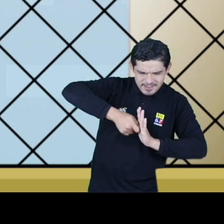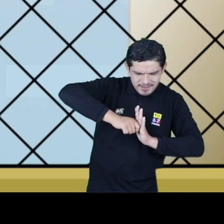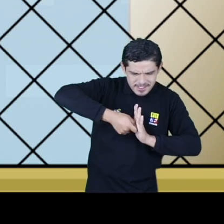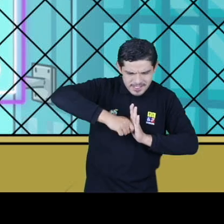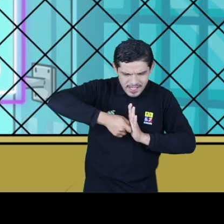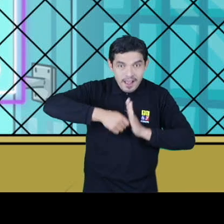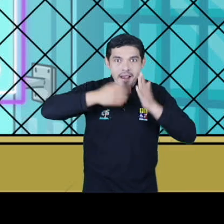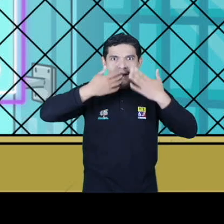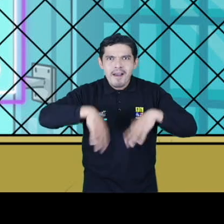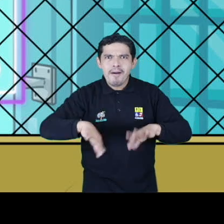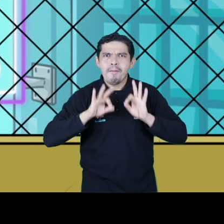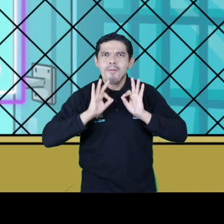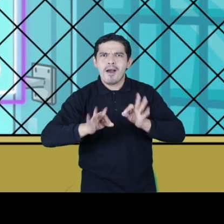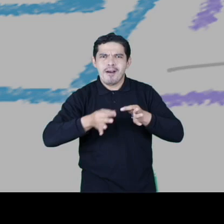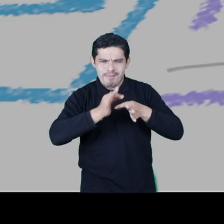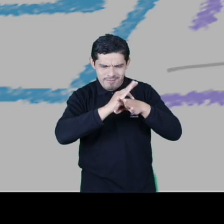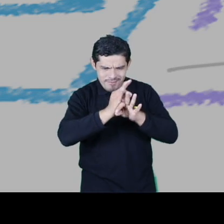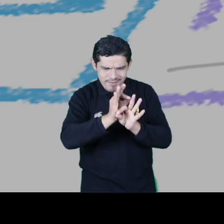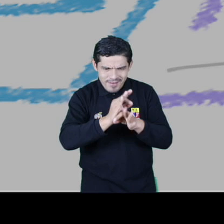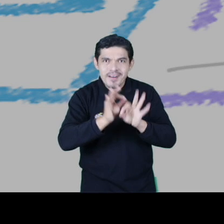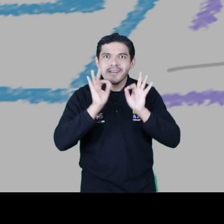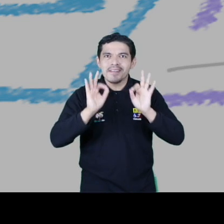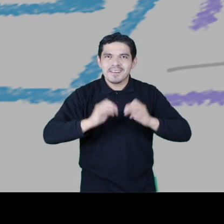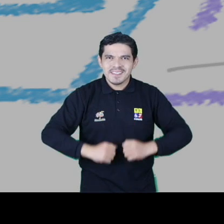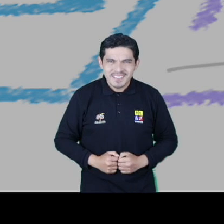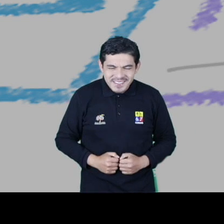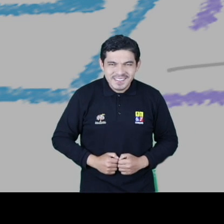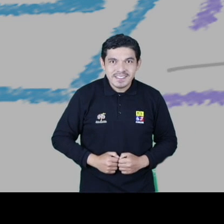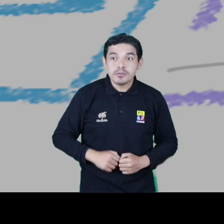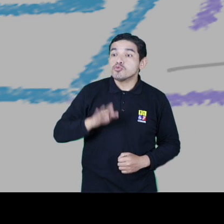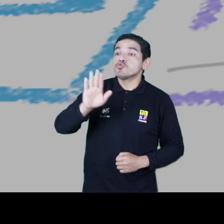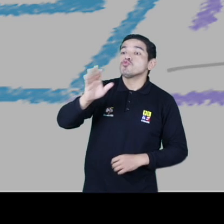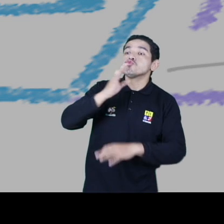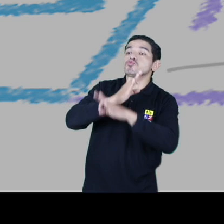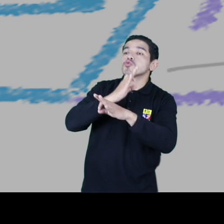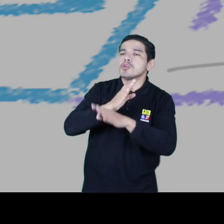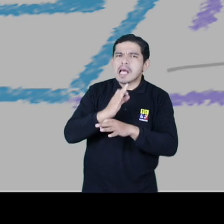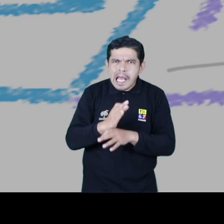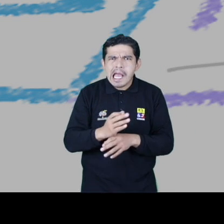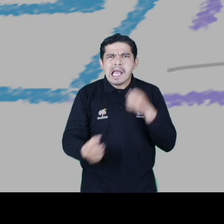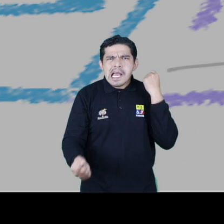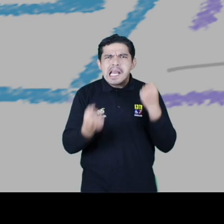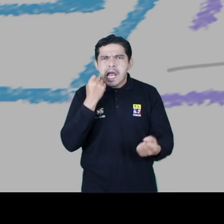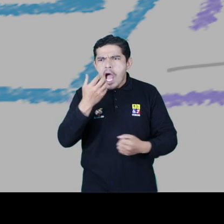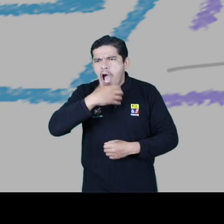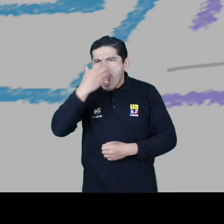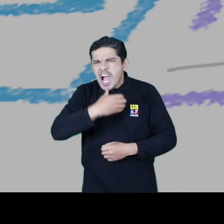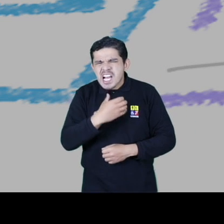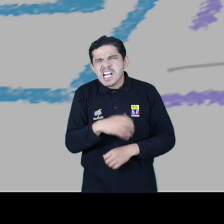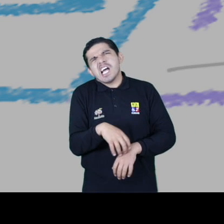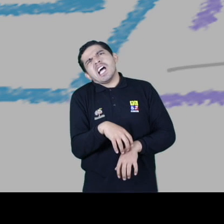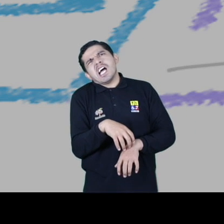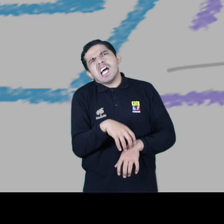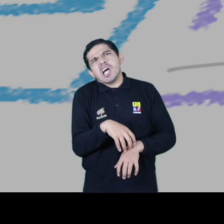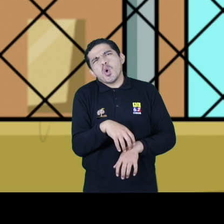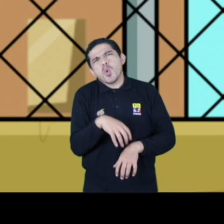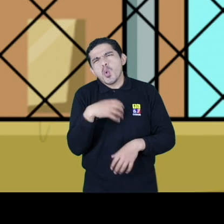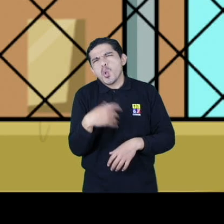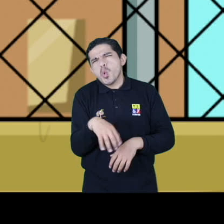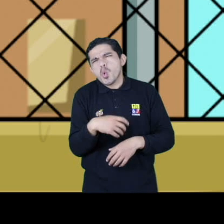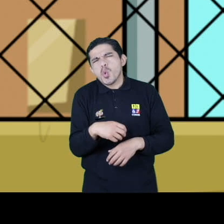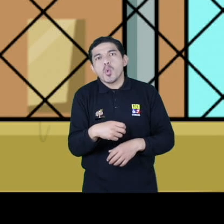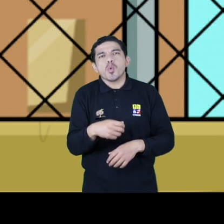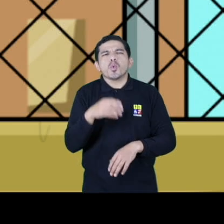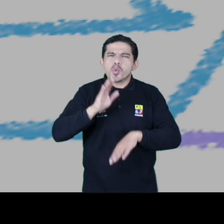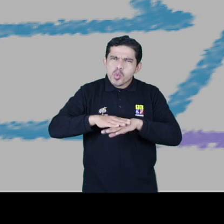¡Genial! ¡Como nuevo! ¡Es tu turno, Bujía! ¡Necesito calentar mis músculos! ¡Ah! ¡Parece que también me oxidé! Por